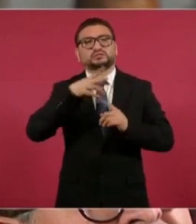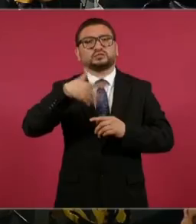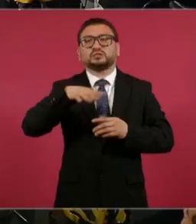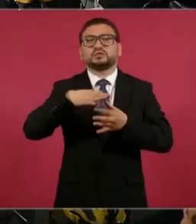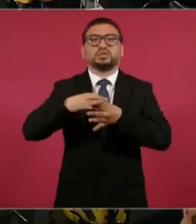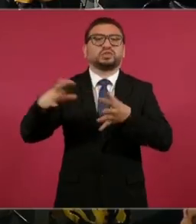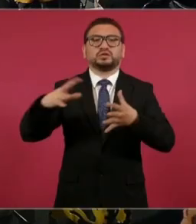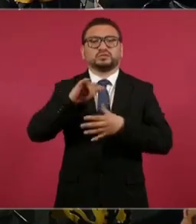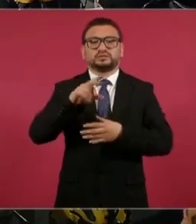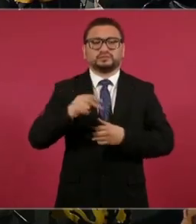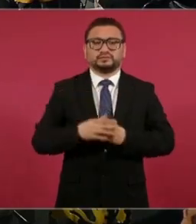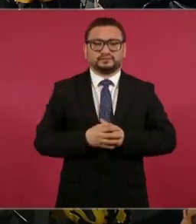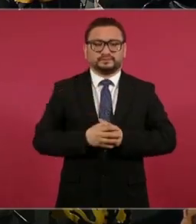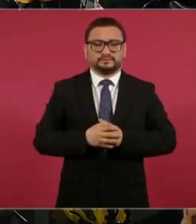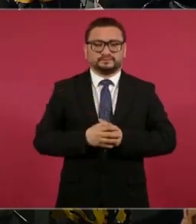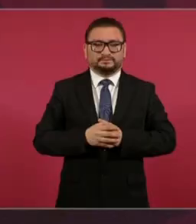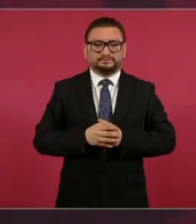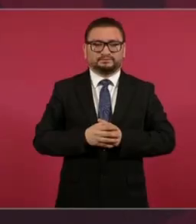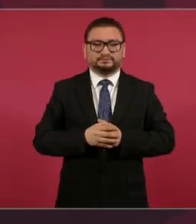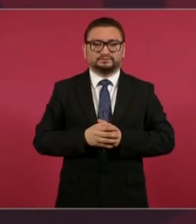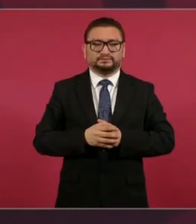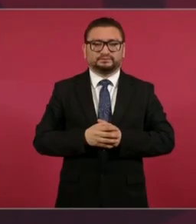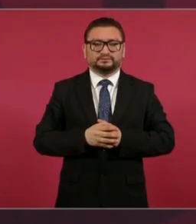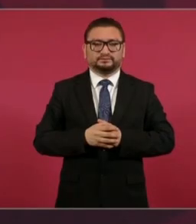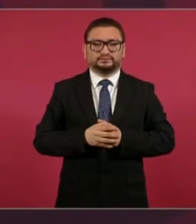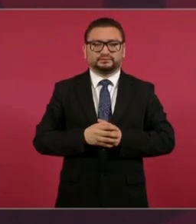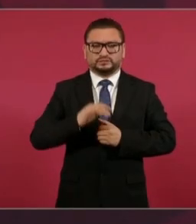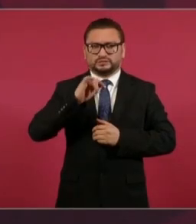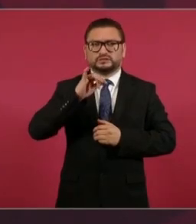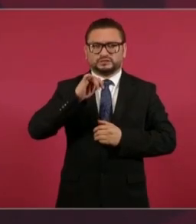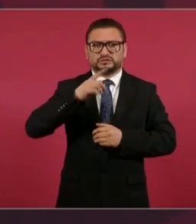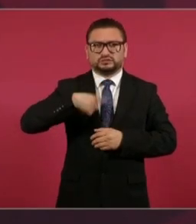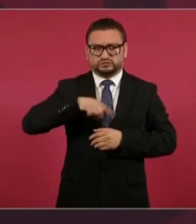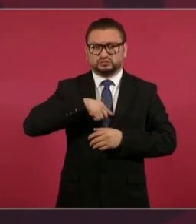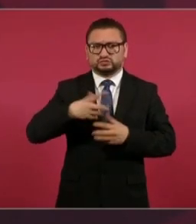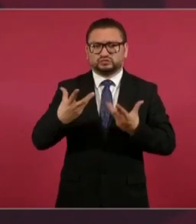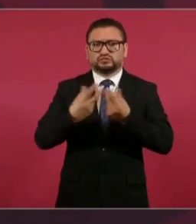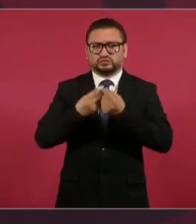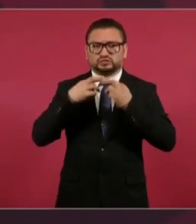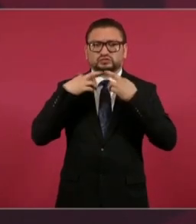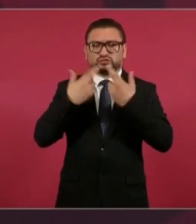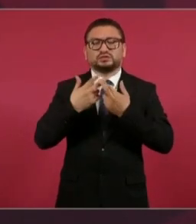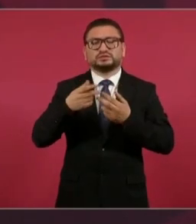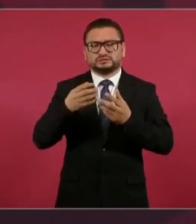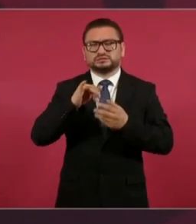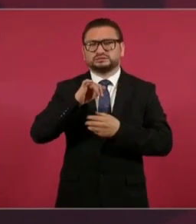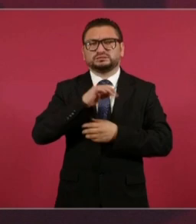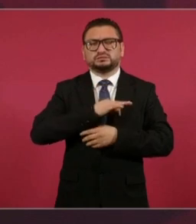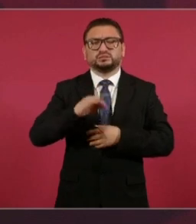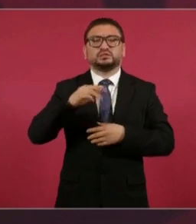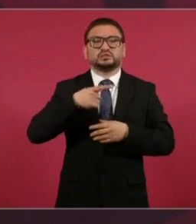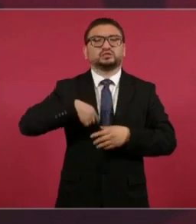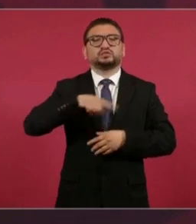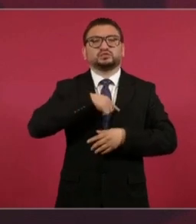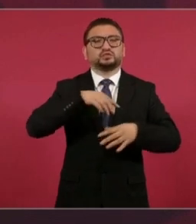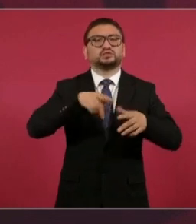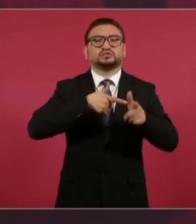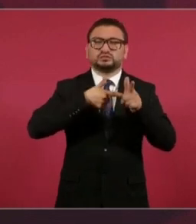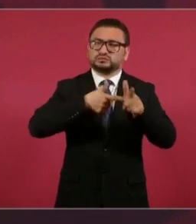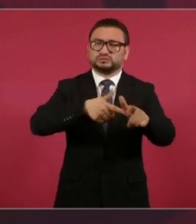dividirlos s no vamos a este a reunirnos con ellos estamos trabajando